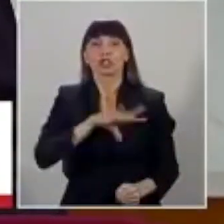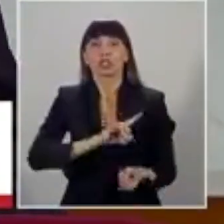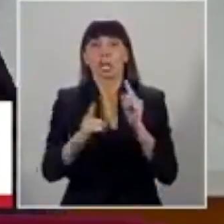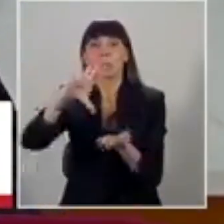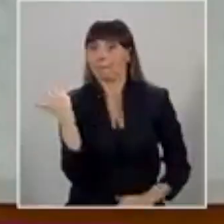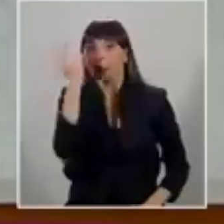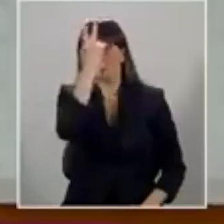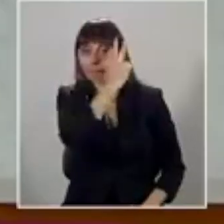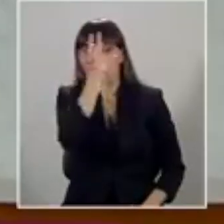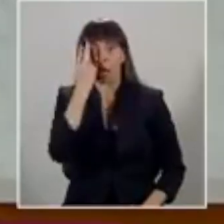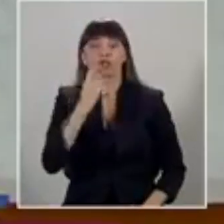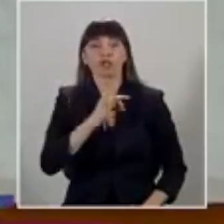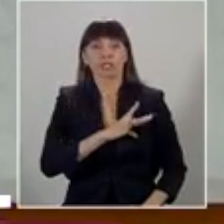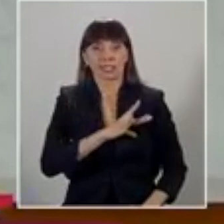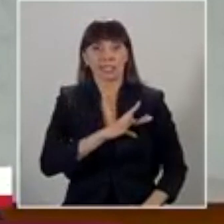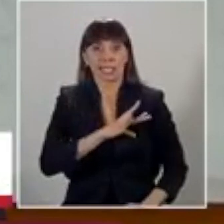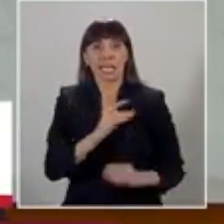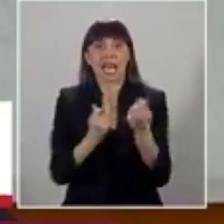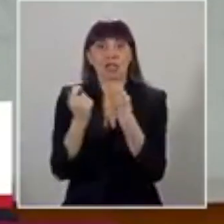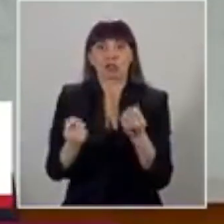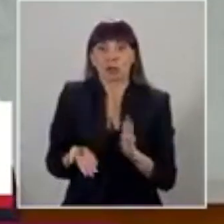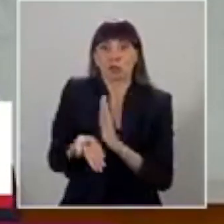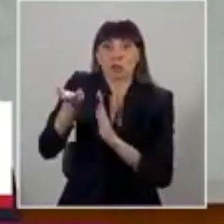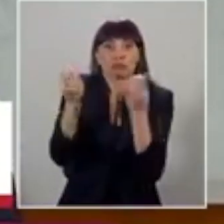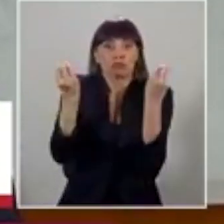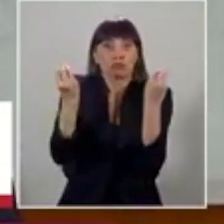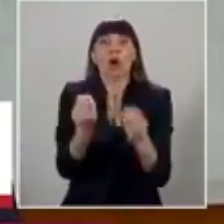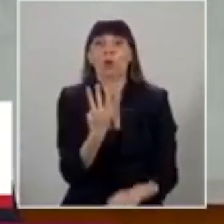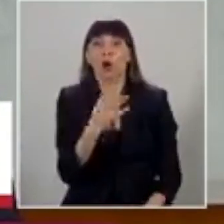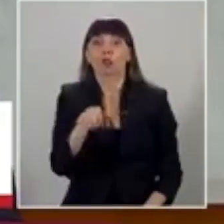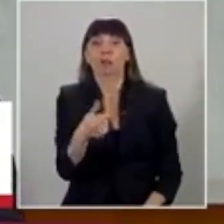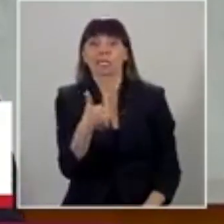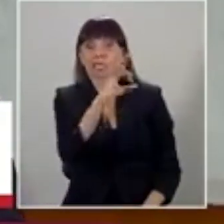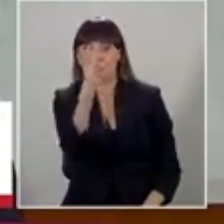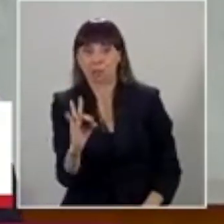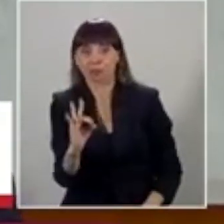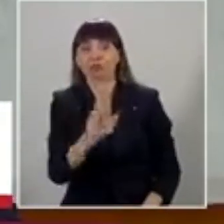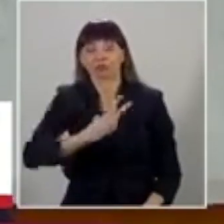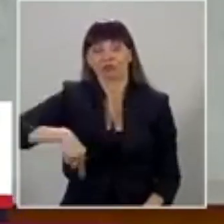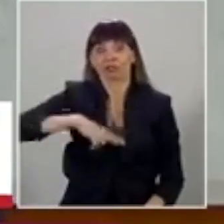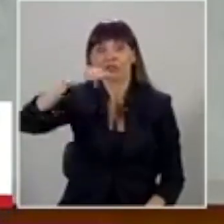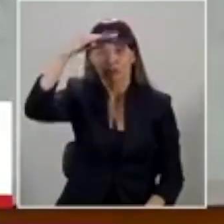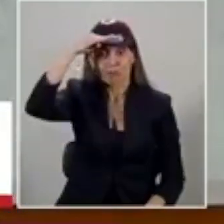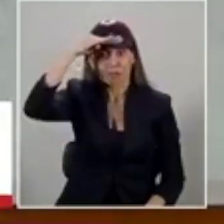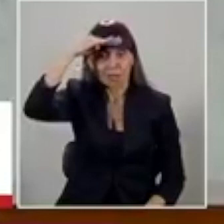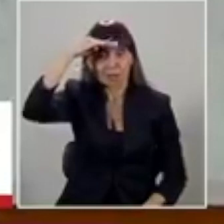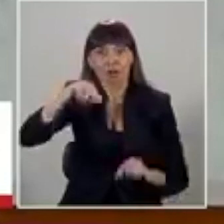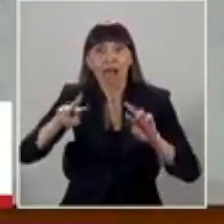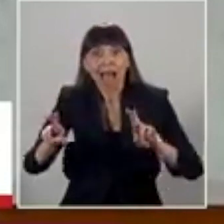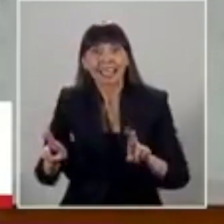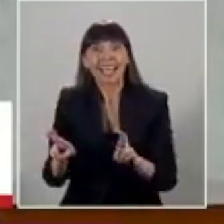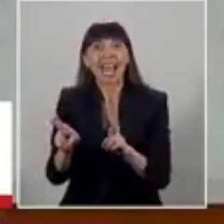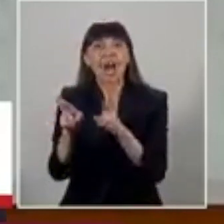país desarrollado. Chile creció a un 4,6%. Y confiamos en que esta